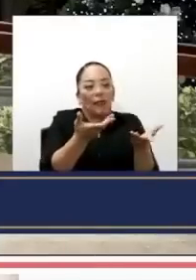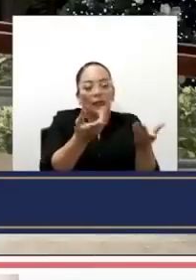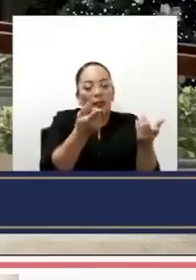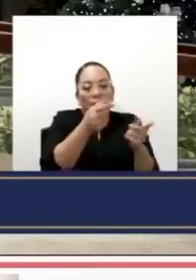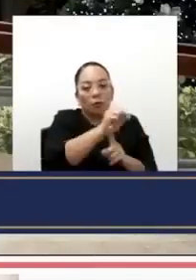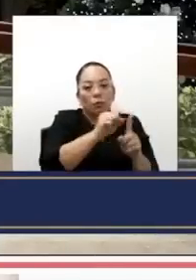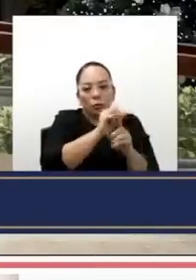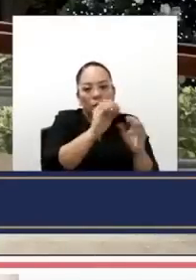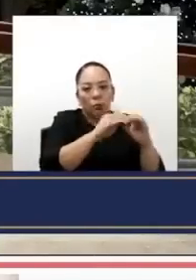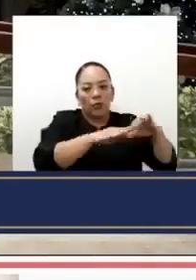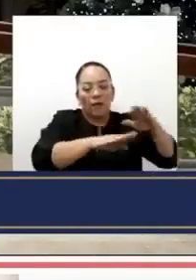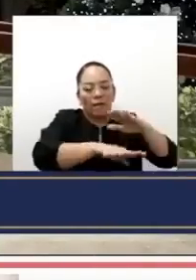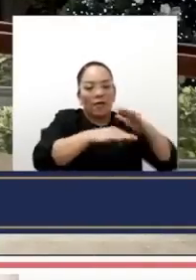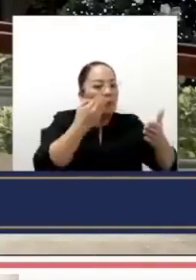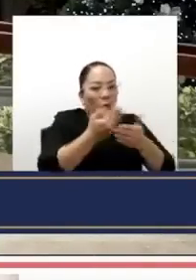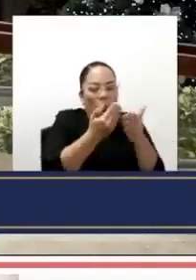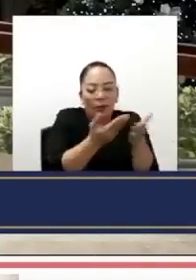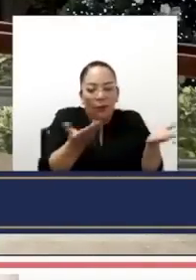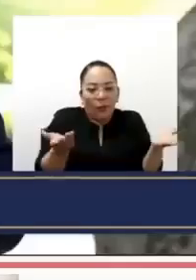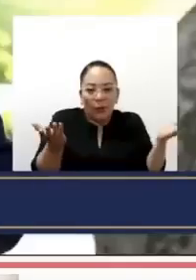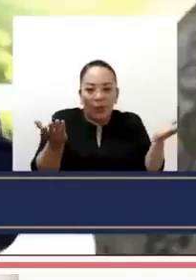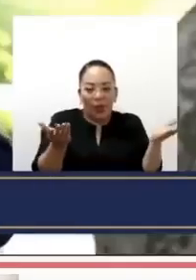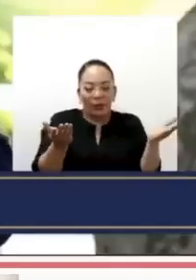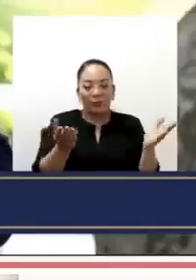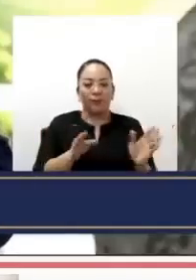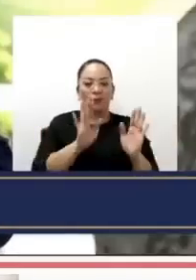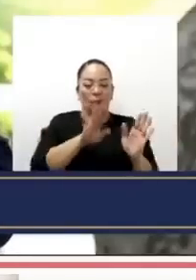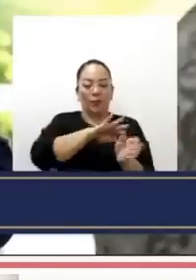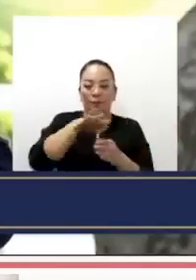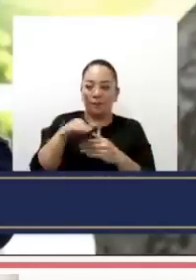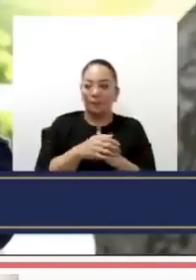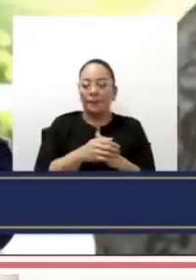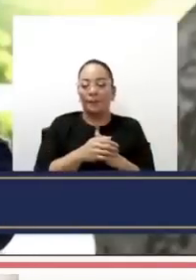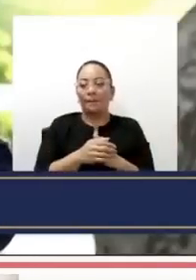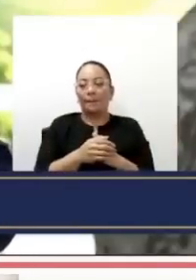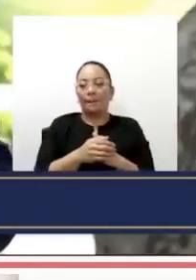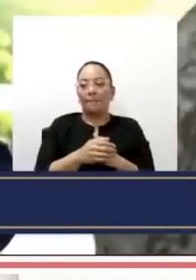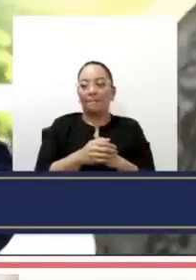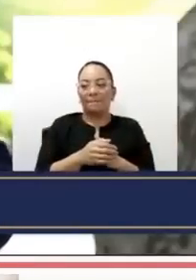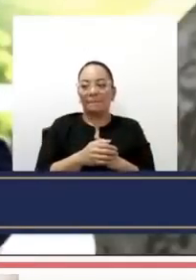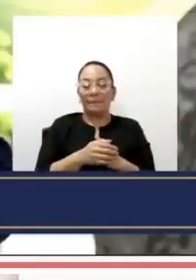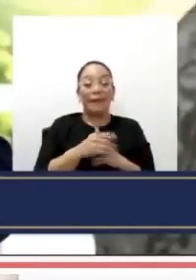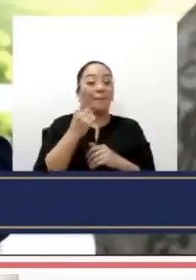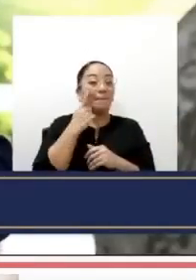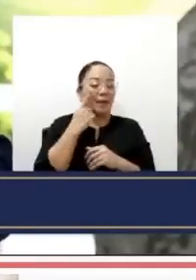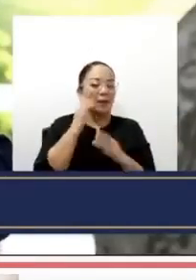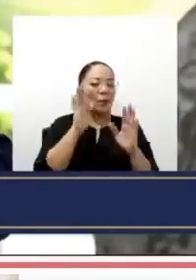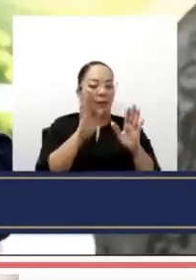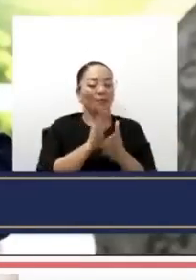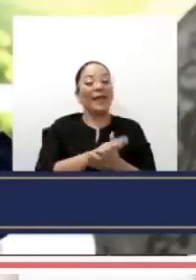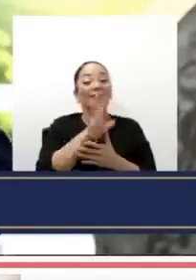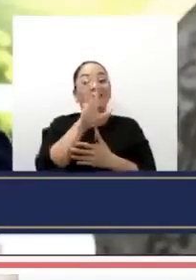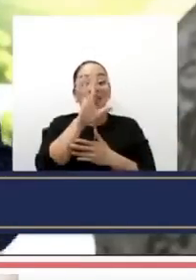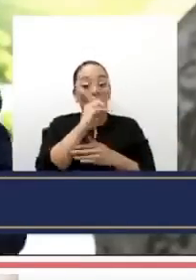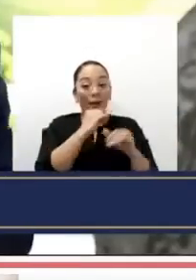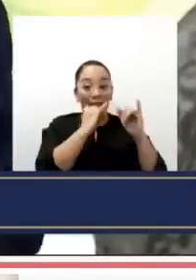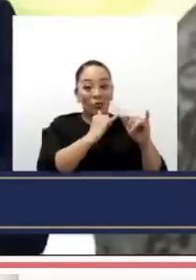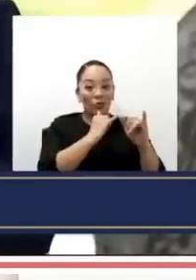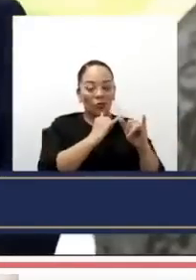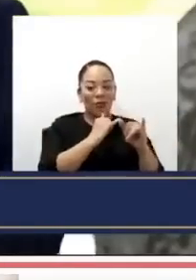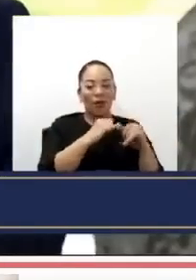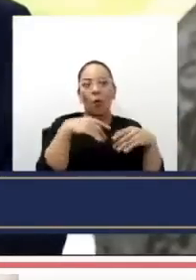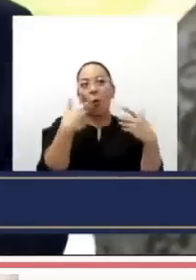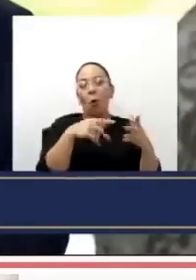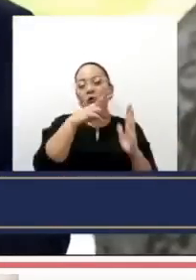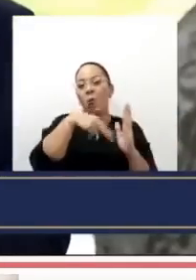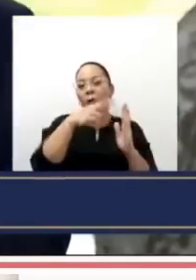sin ninguna base probatoria. Y el 50, yo ahí voy a empezar a leerlo porque este es de antología. Y le dieron